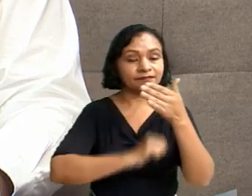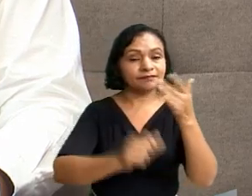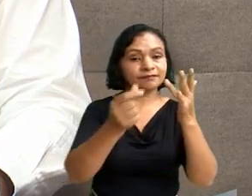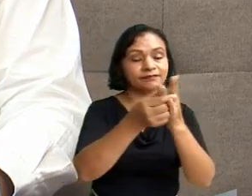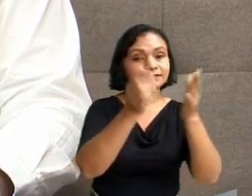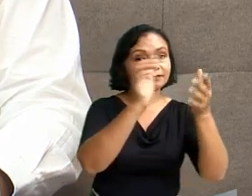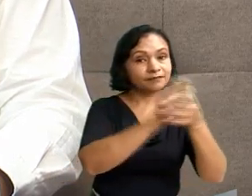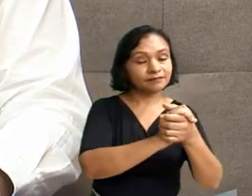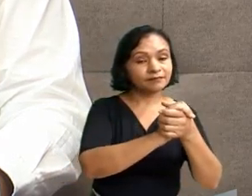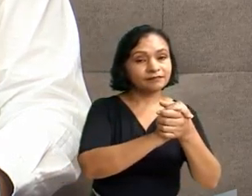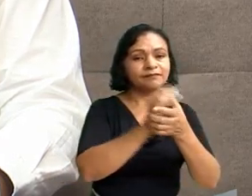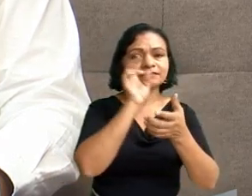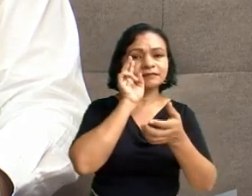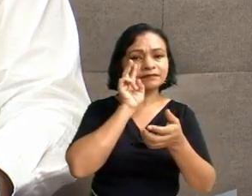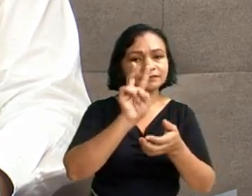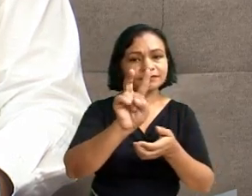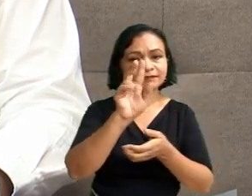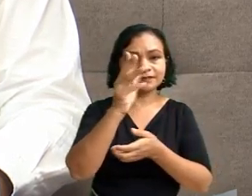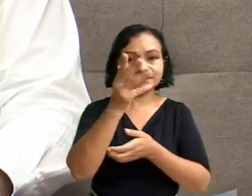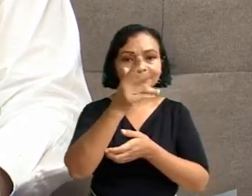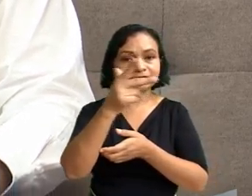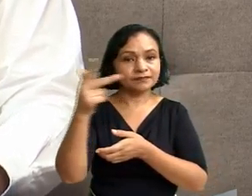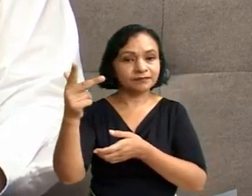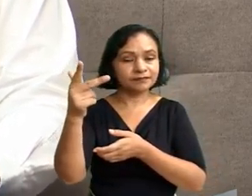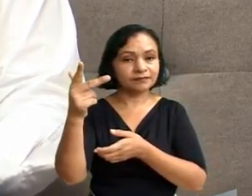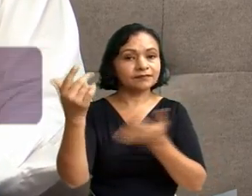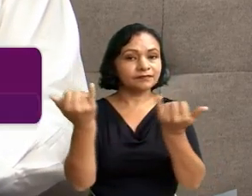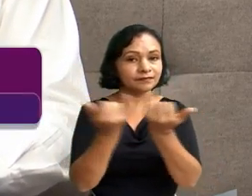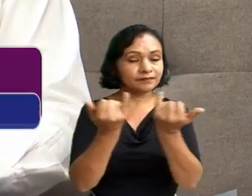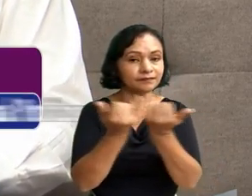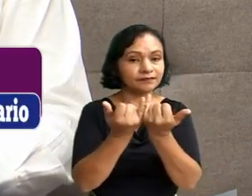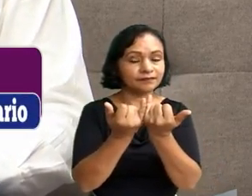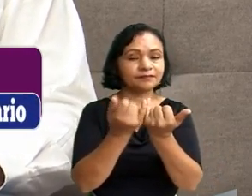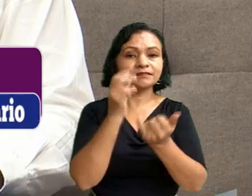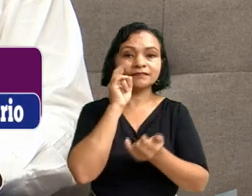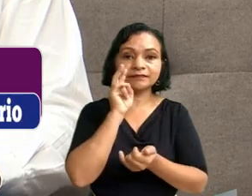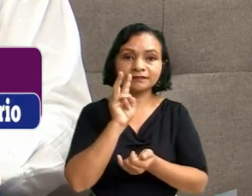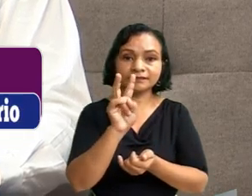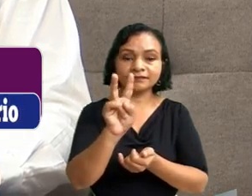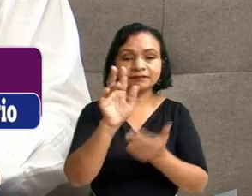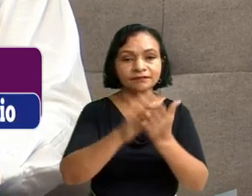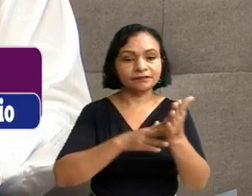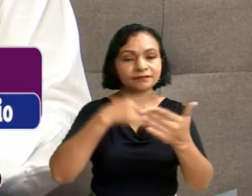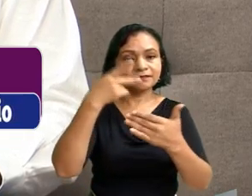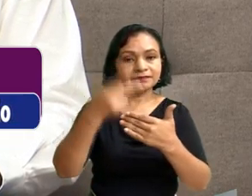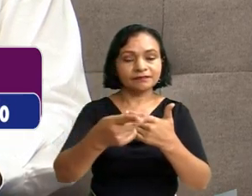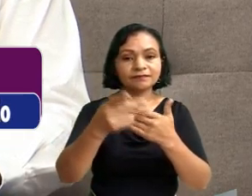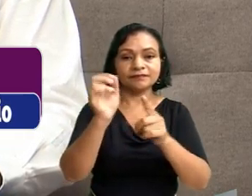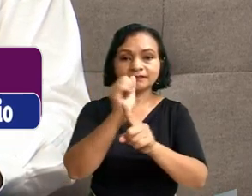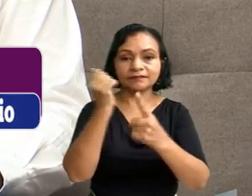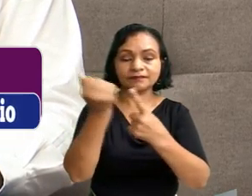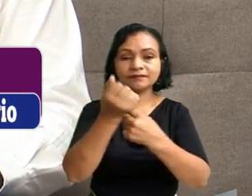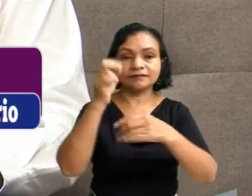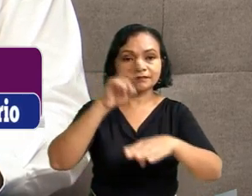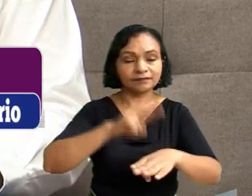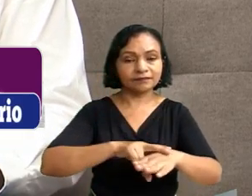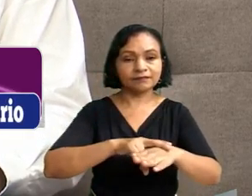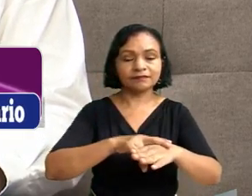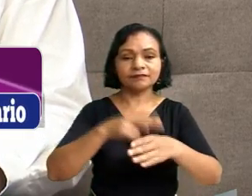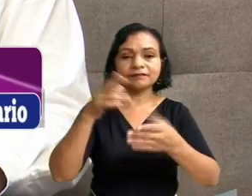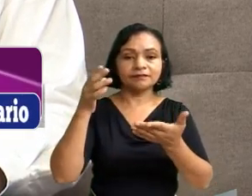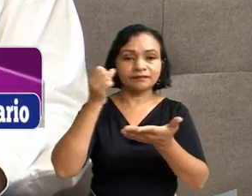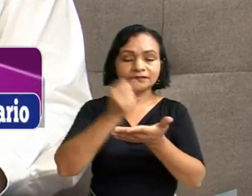en fieles televidentes del canal parlamentario y también fieles televidentes de este programa desde el parlamento también hasta dolores